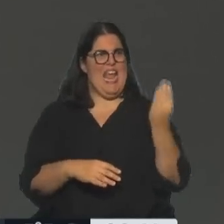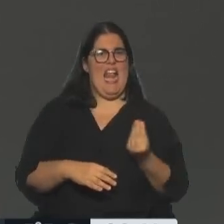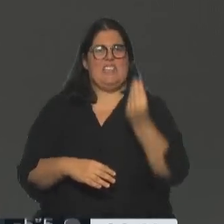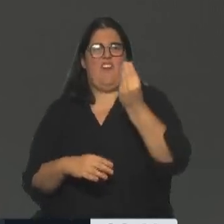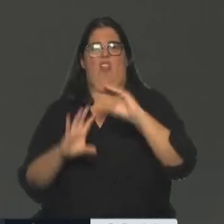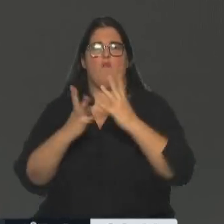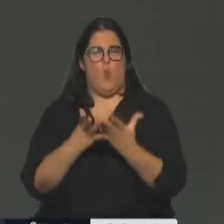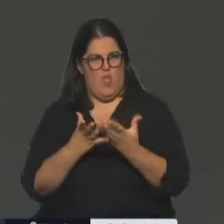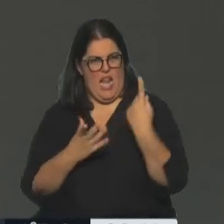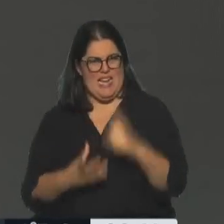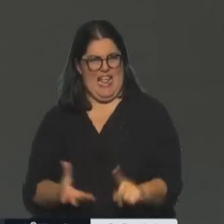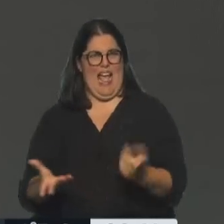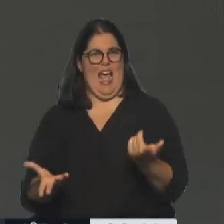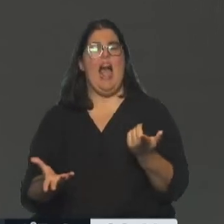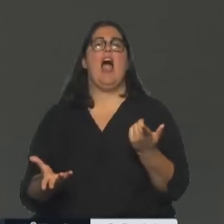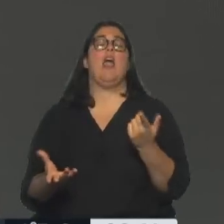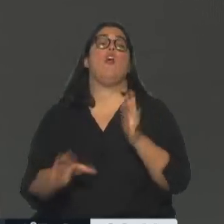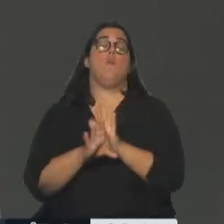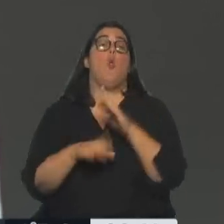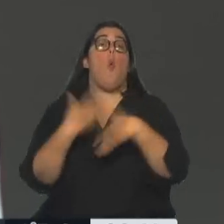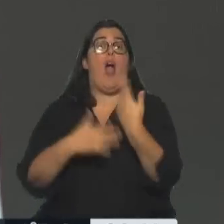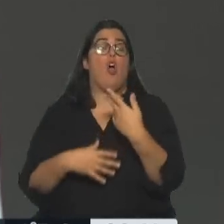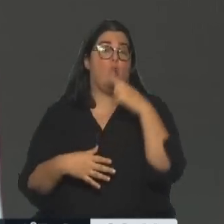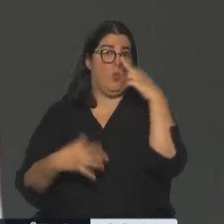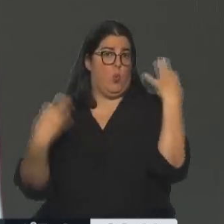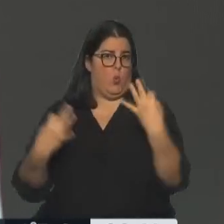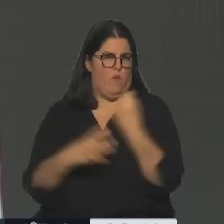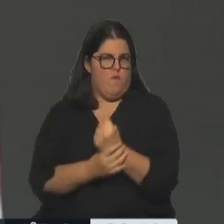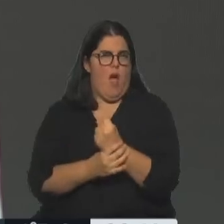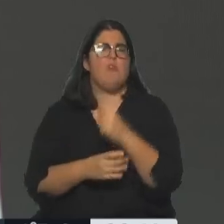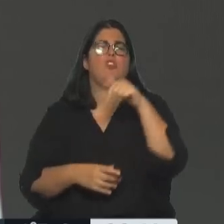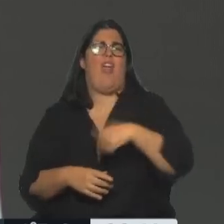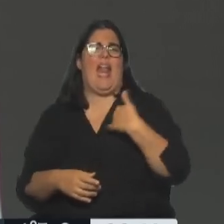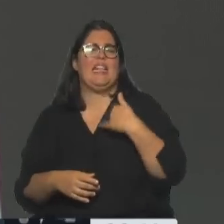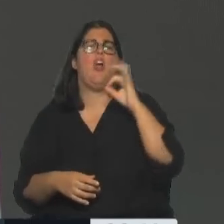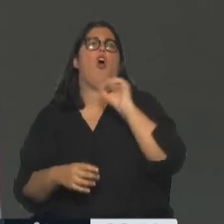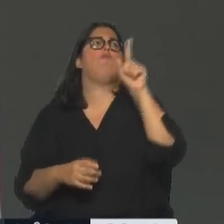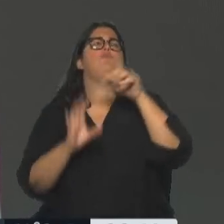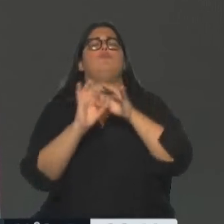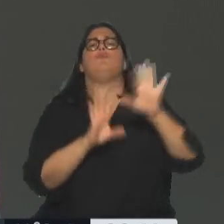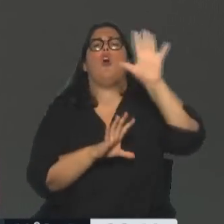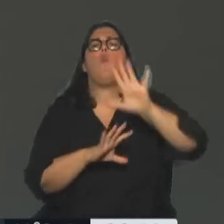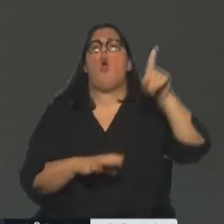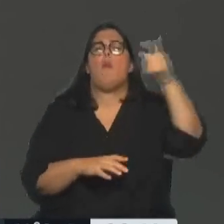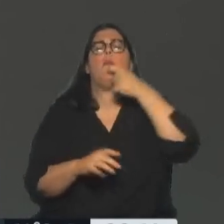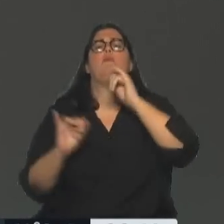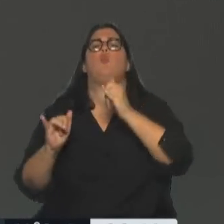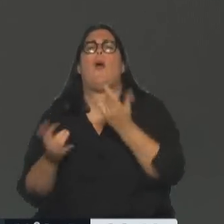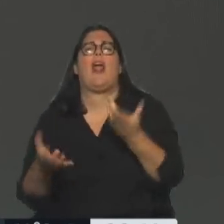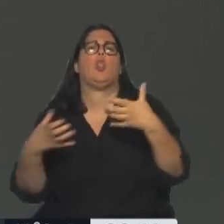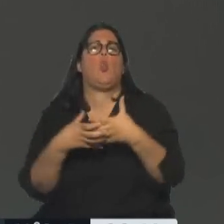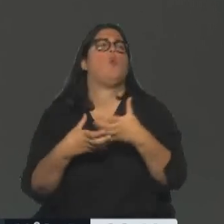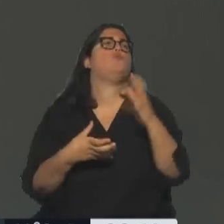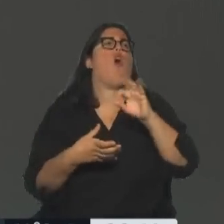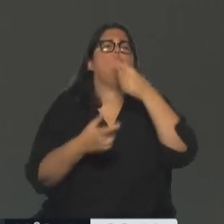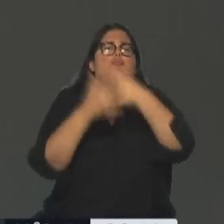con jugadores además, no solo en la elite en la Argentina, sino en la elite como Matías Zuled, en el Juventus, jugando,